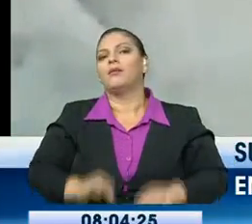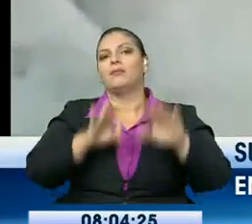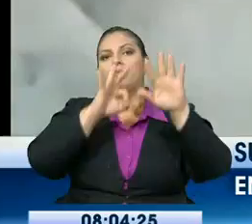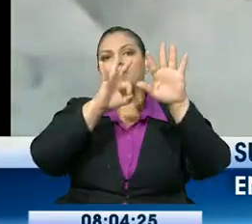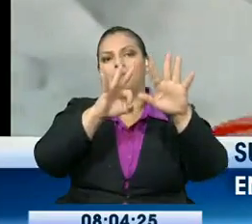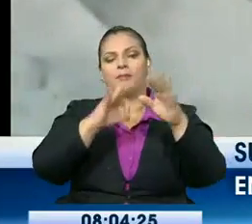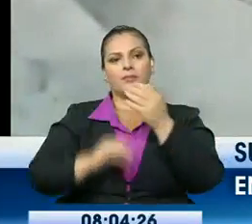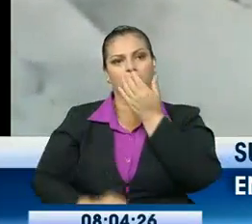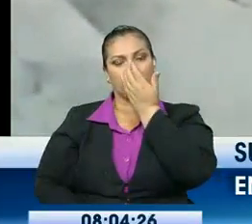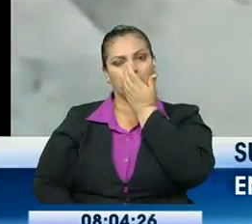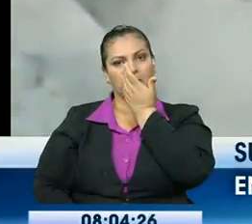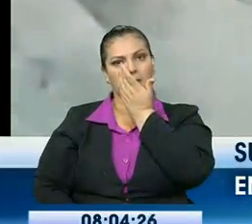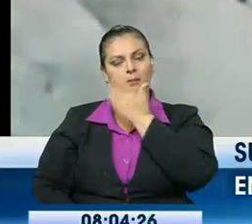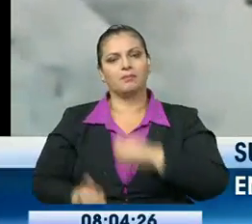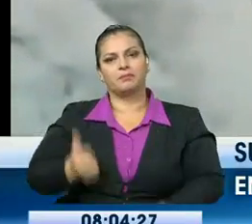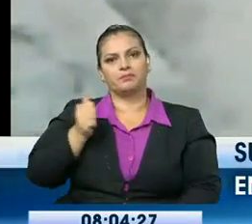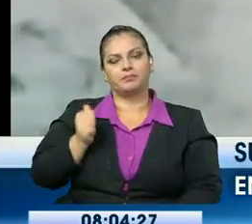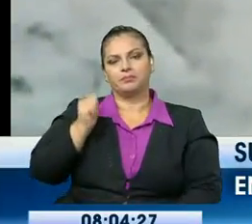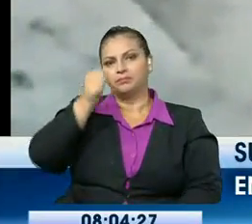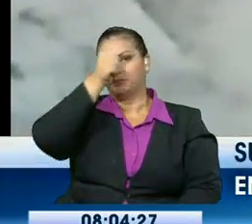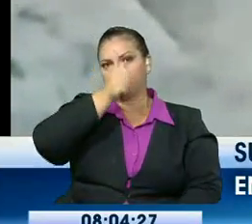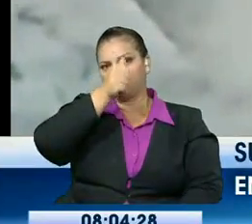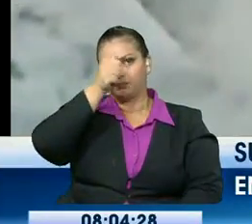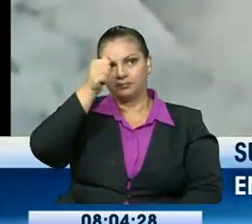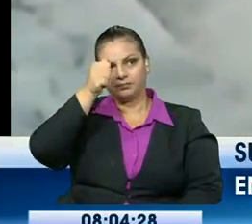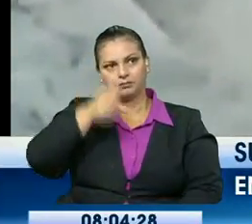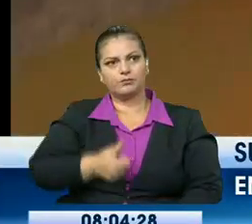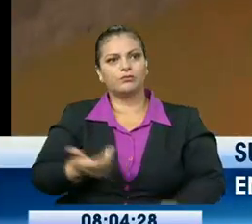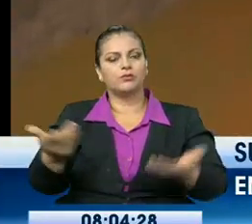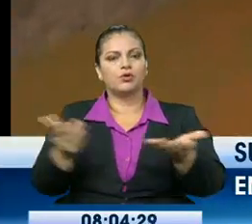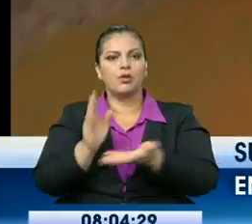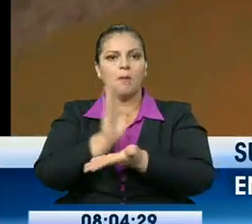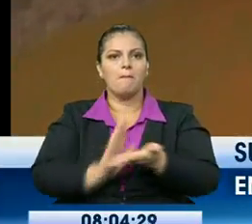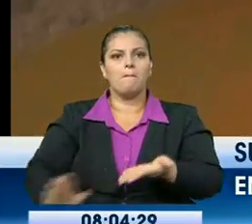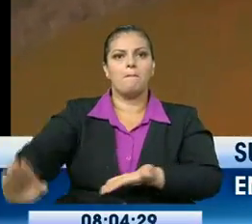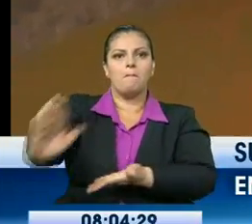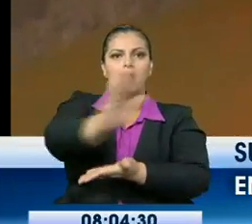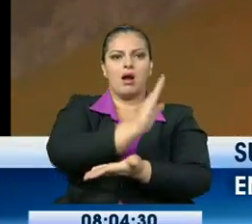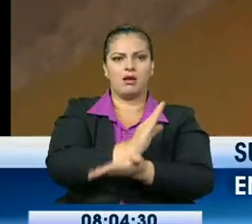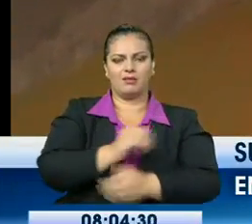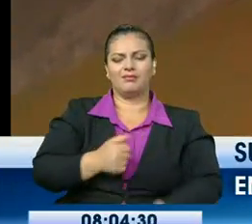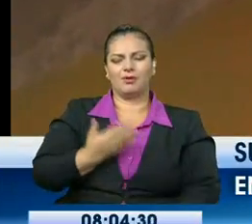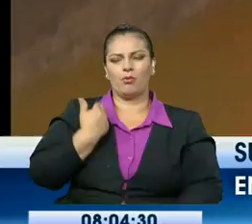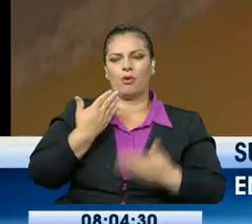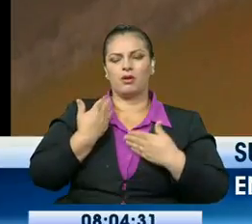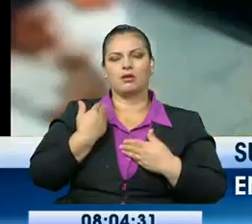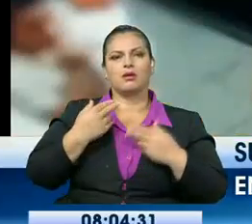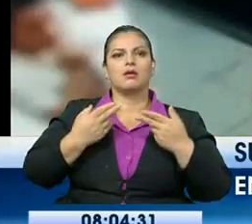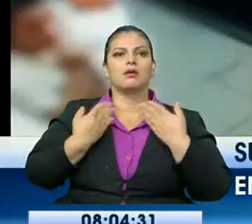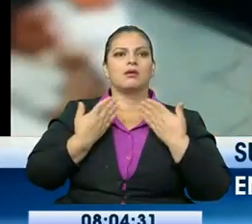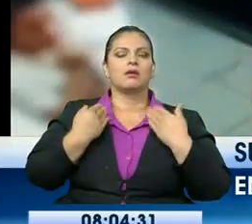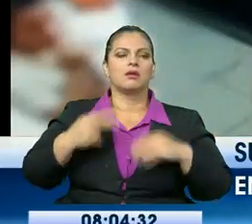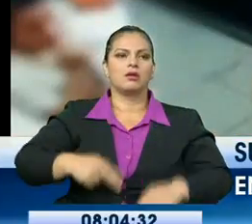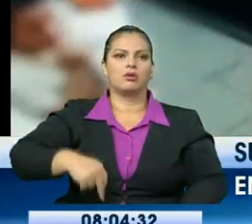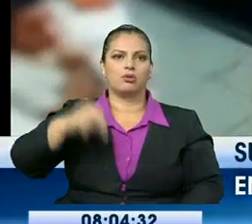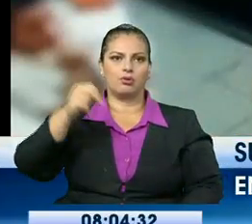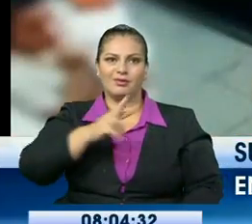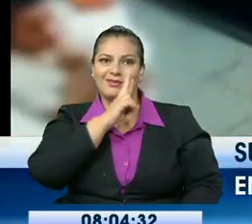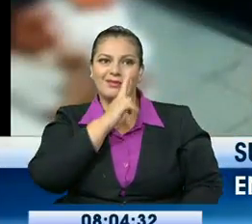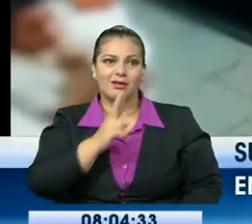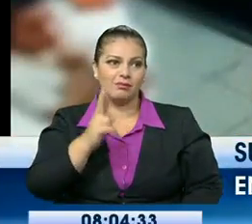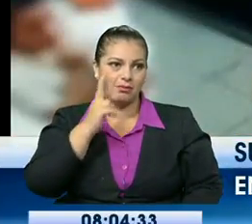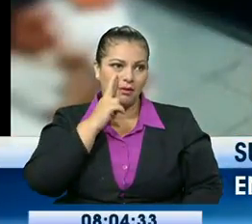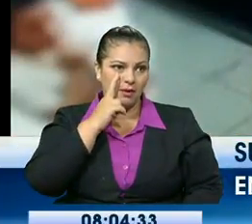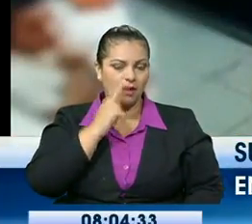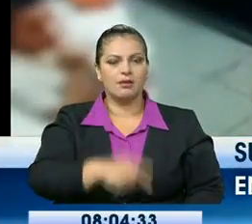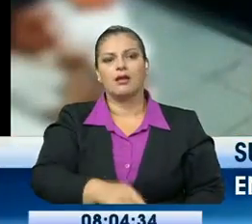El local está situado en el ingreso al sector de la Valerio Estacio. En su interior habían varios clientes, entre ellos tres